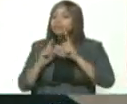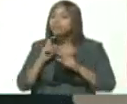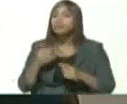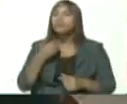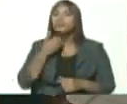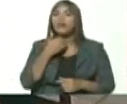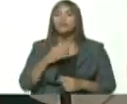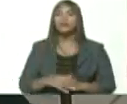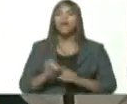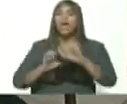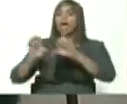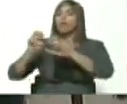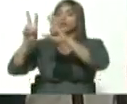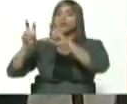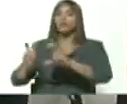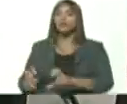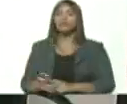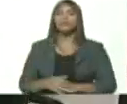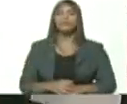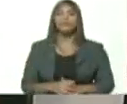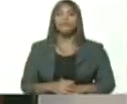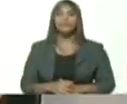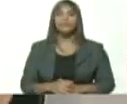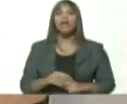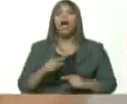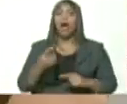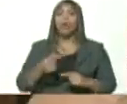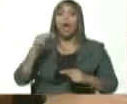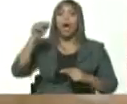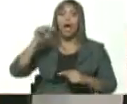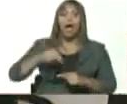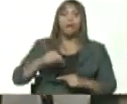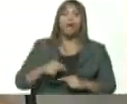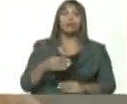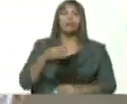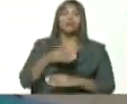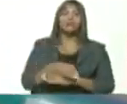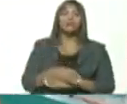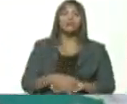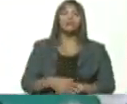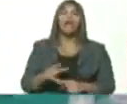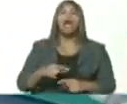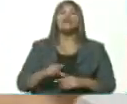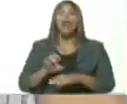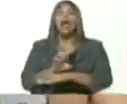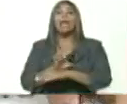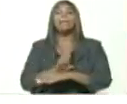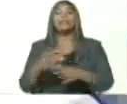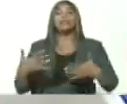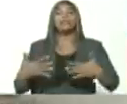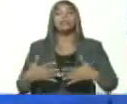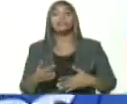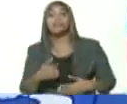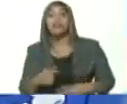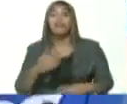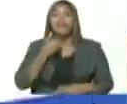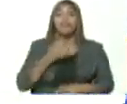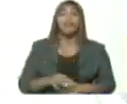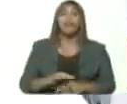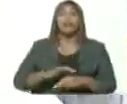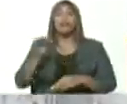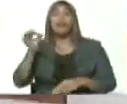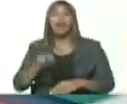desde aquí nos vamos a dirigir a la planta de abajo, en donde tenemos también el área de emergencia y en donde también hemos